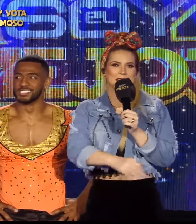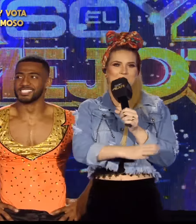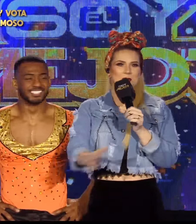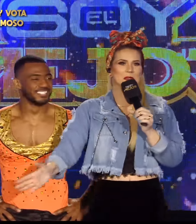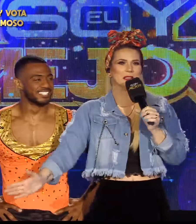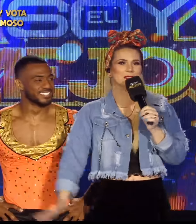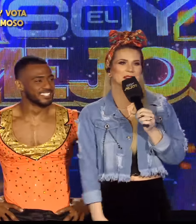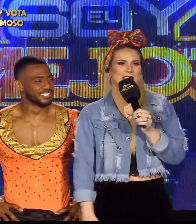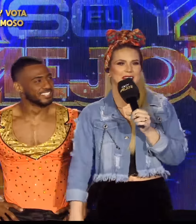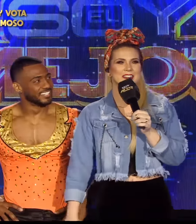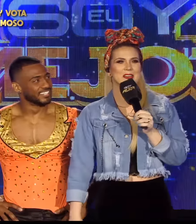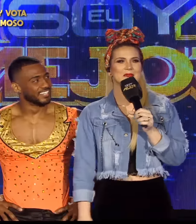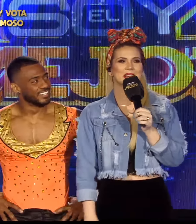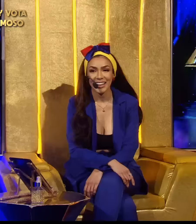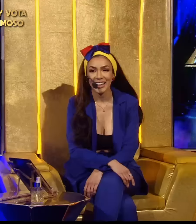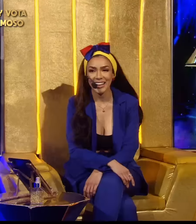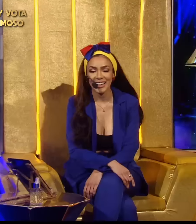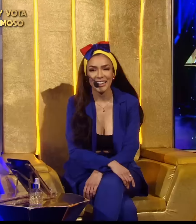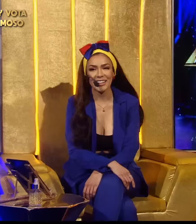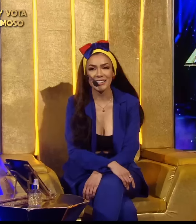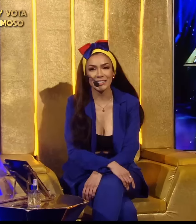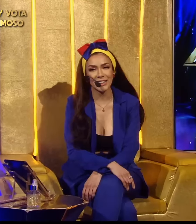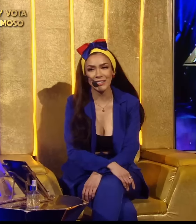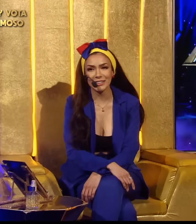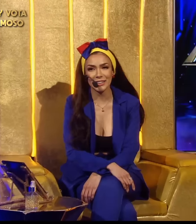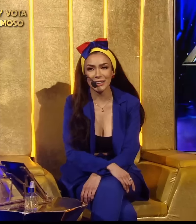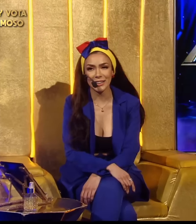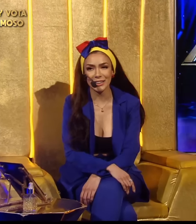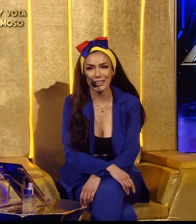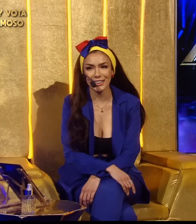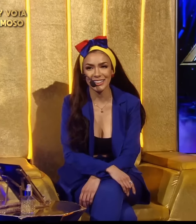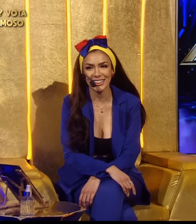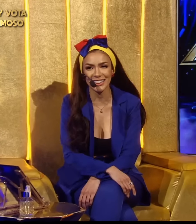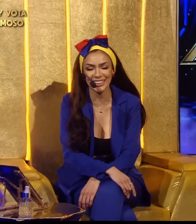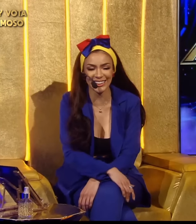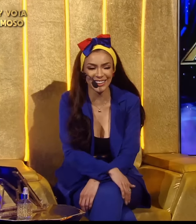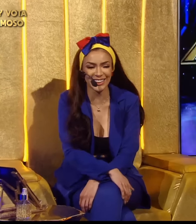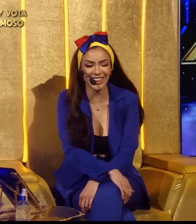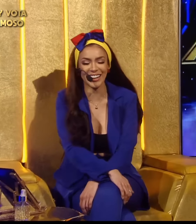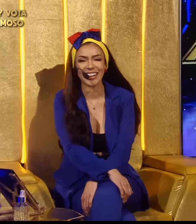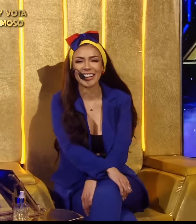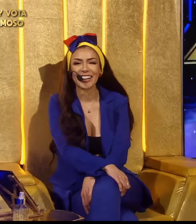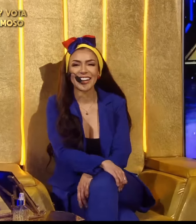Al tercero siempre me equivoco. María Fernanda. La tercera es la vencida, tranquila.